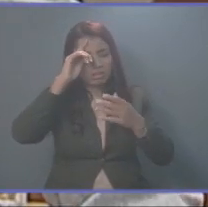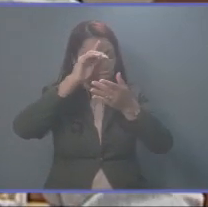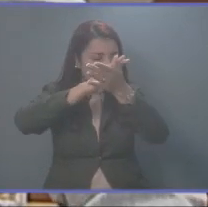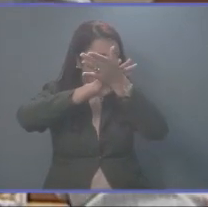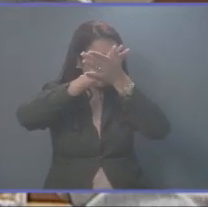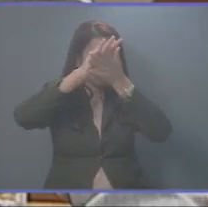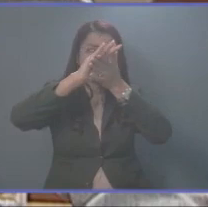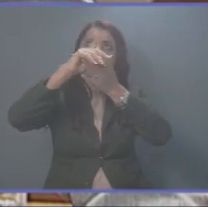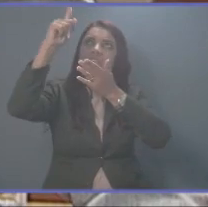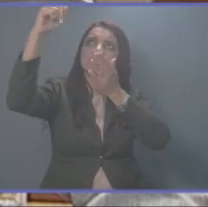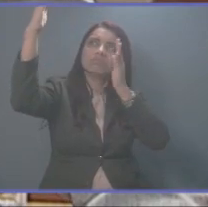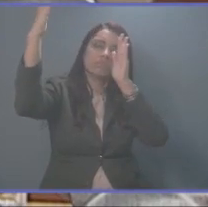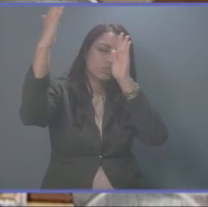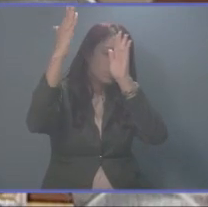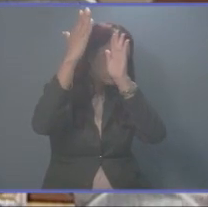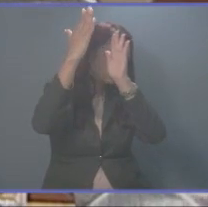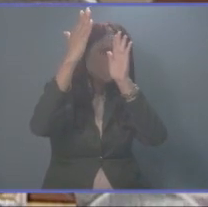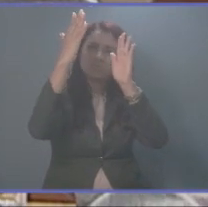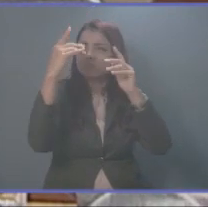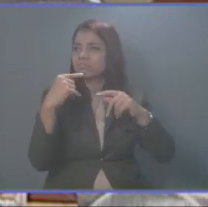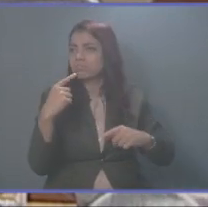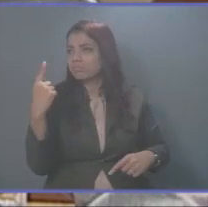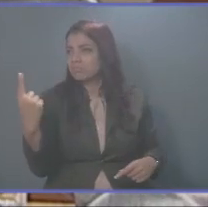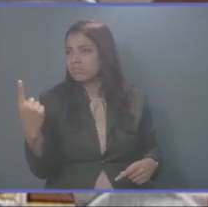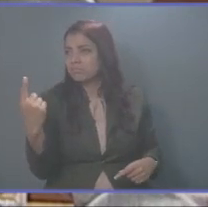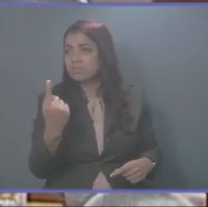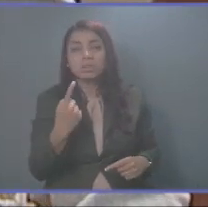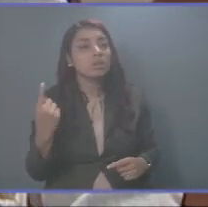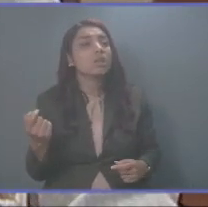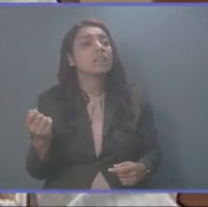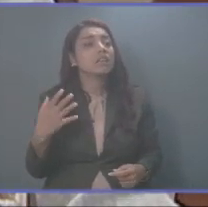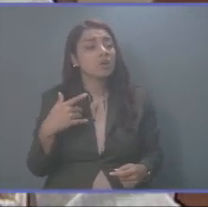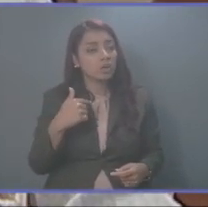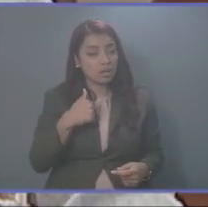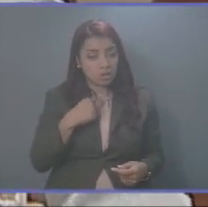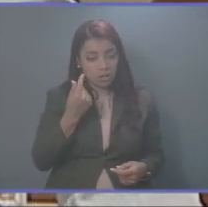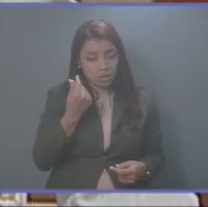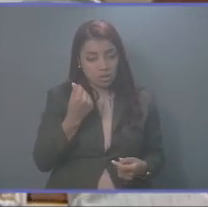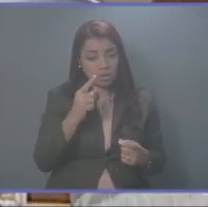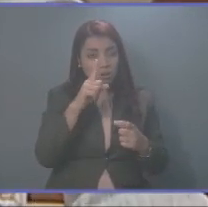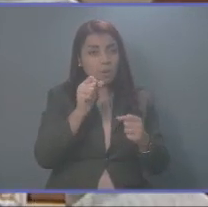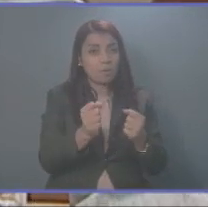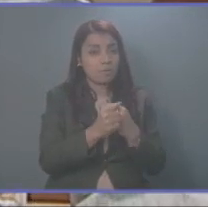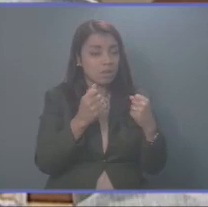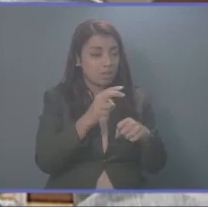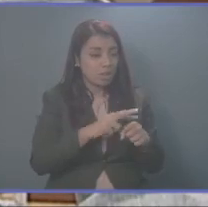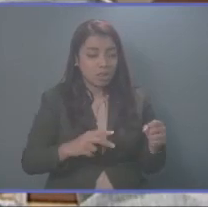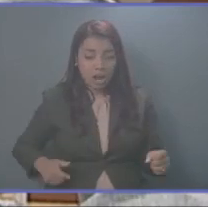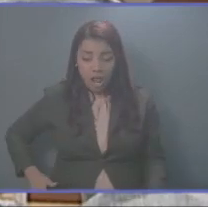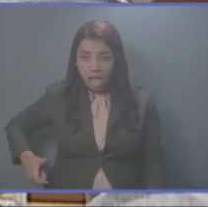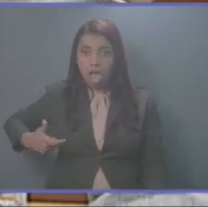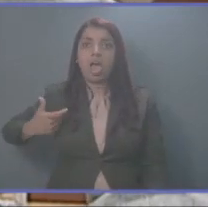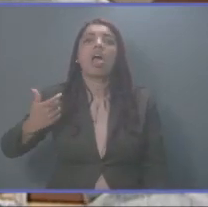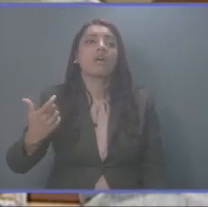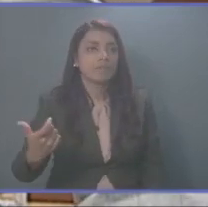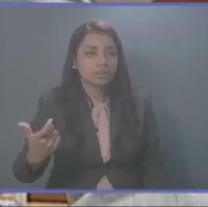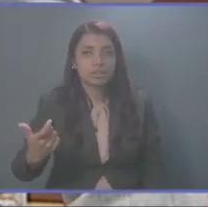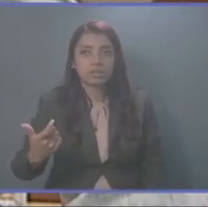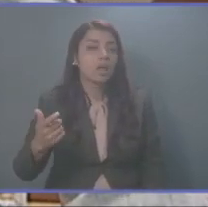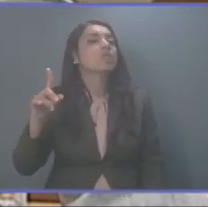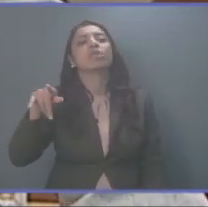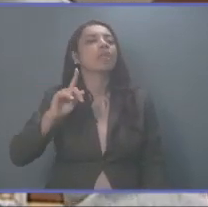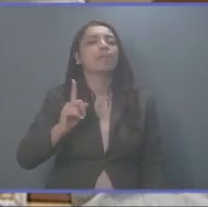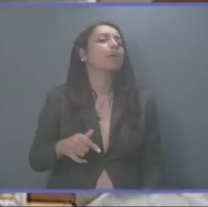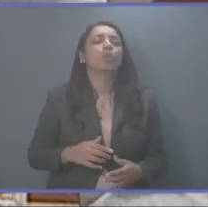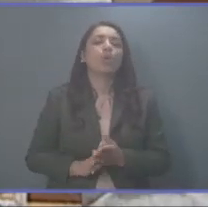Dios. Allí hay una persona que primero dijo que yo había ofrecido $1,000,000. Después dijo que ellos me